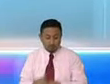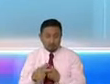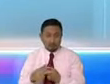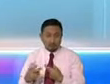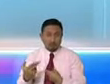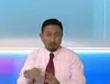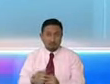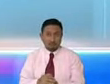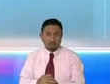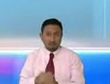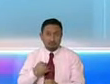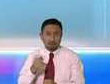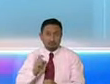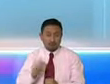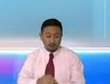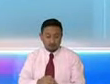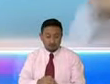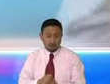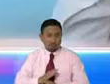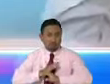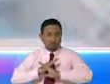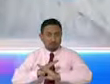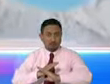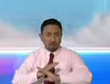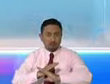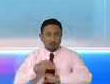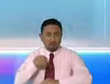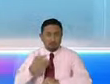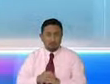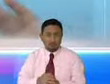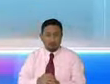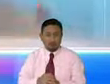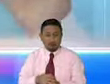abajo? Yo entro con mi mejor opción.